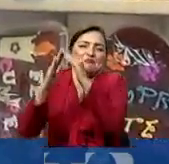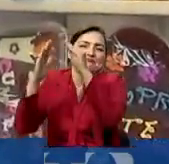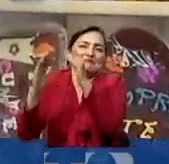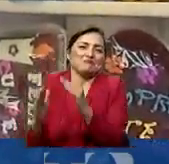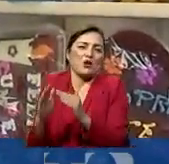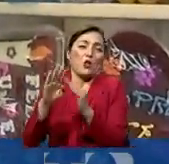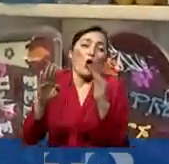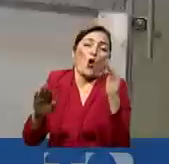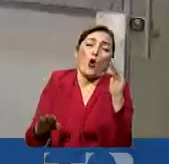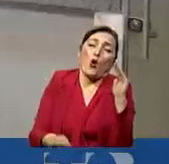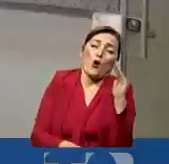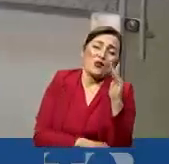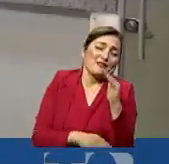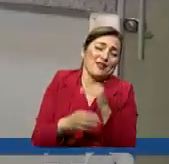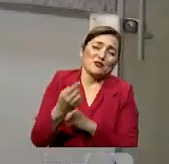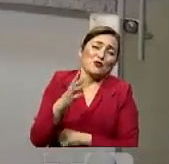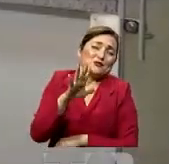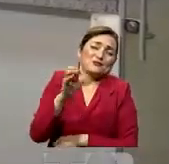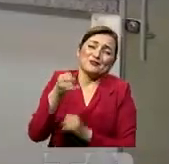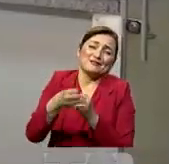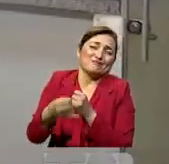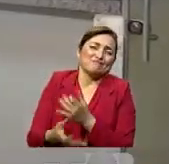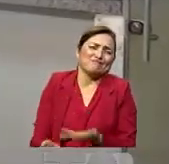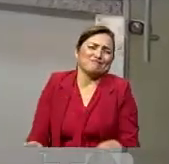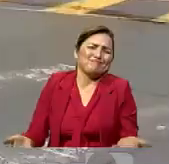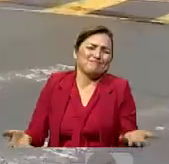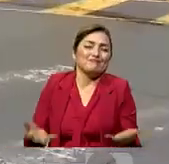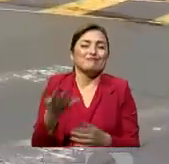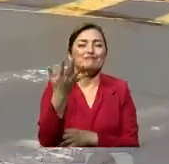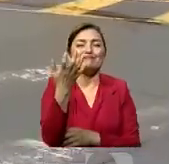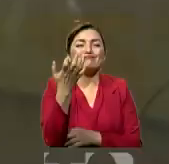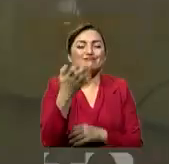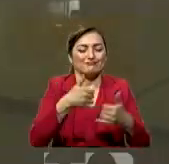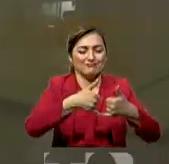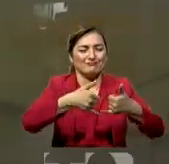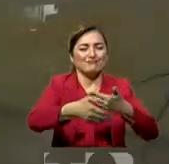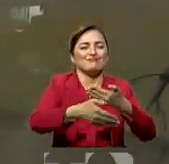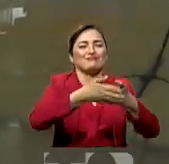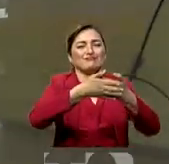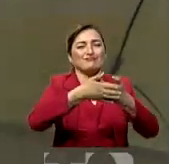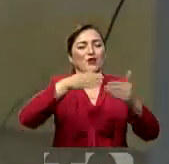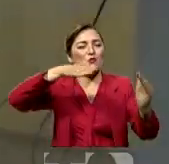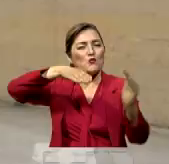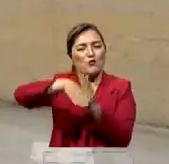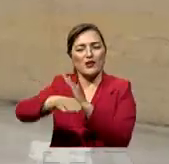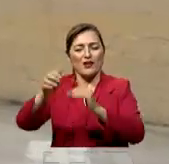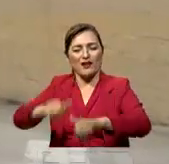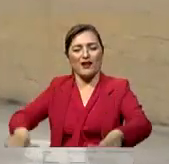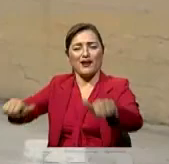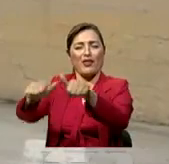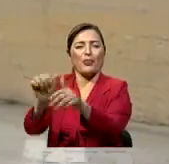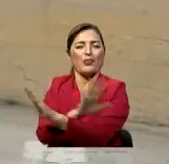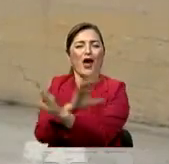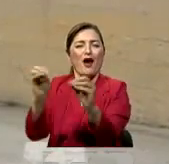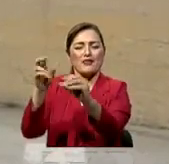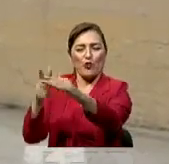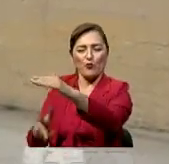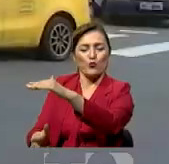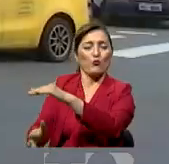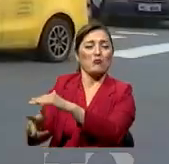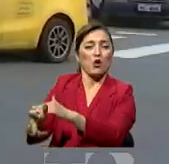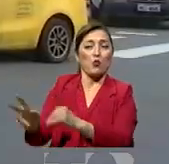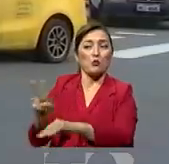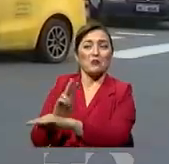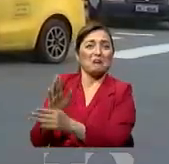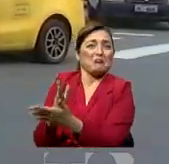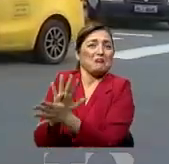todo un día de trabajo. Cerca de 15 locales fueron cerrados, las bodegas y áreas están desoladas. Incluso hay un garaje subterráneo